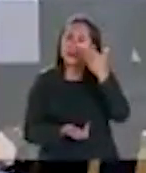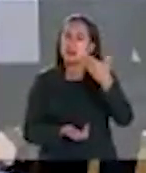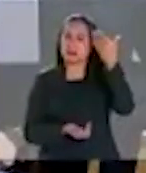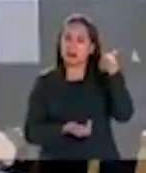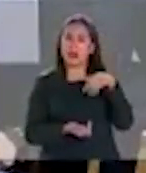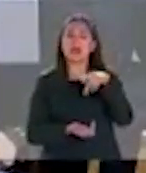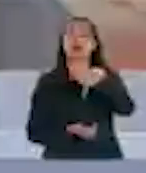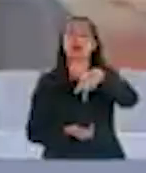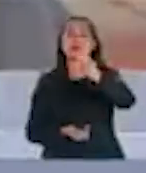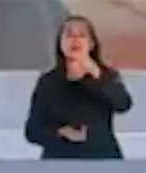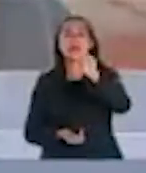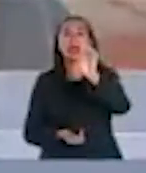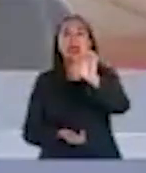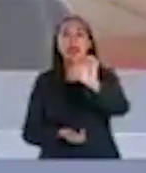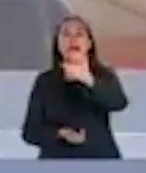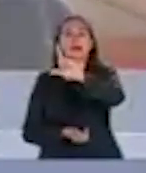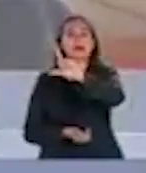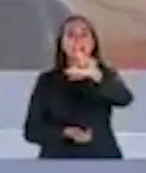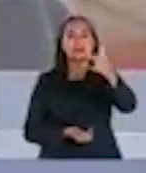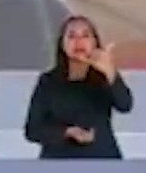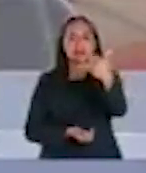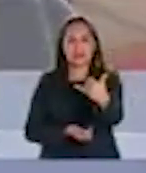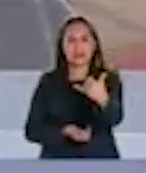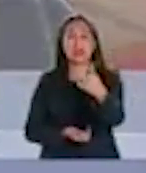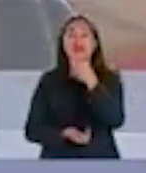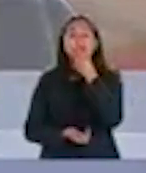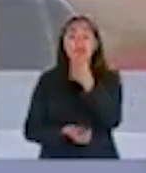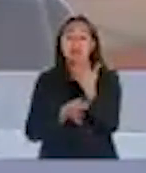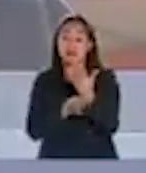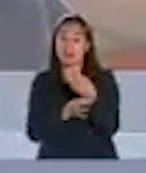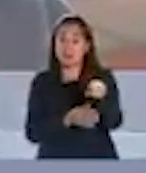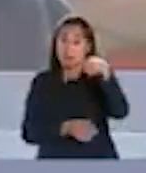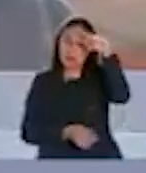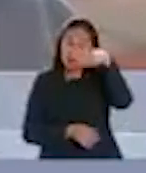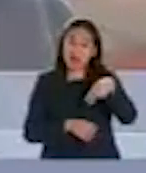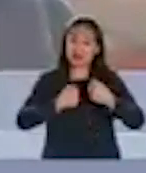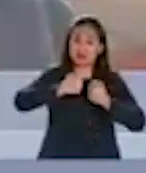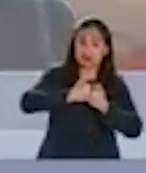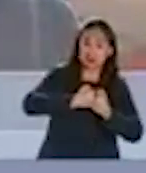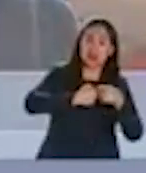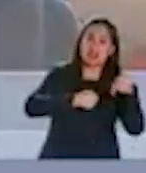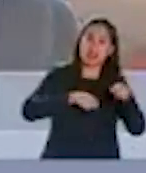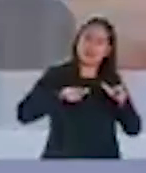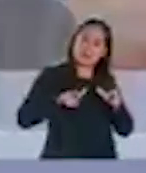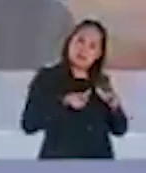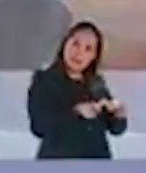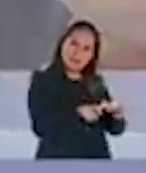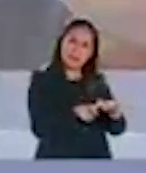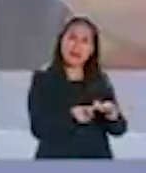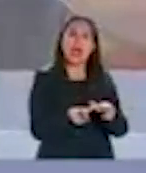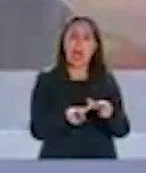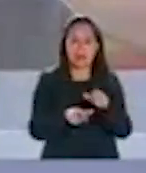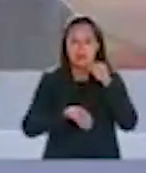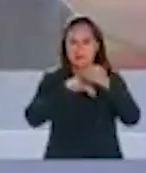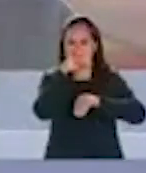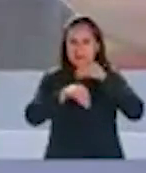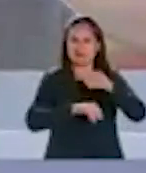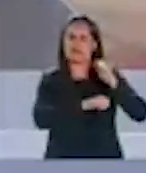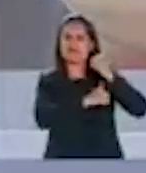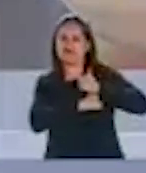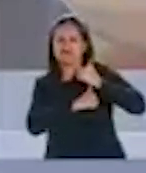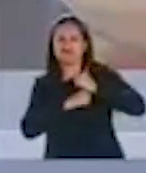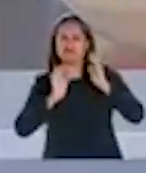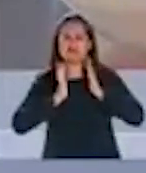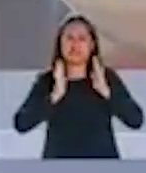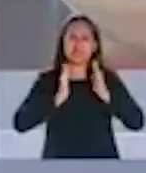debería ser la primera línea de defensa de américa del norte y eso le gusta mucho a tron porque en efecto hemos casi militarizado la frontera sur yo les pregunto